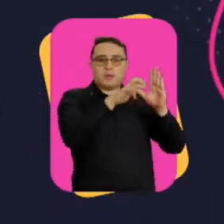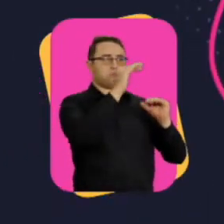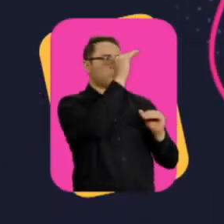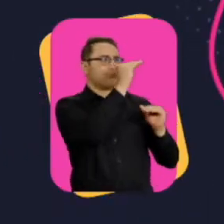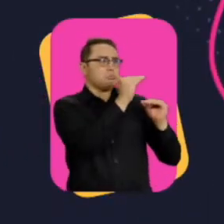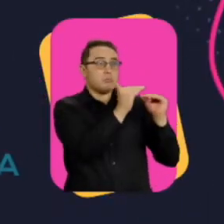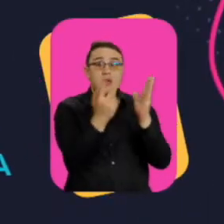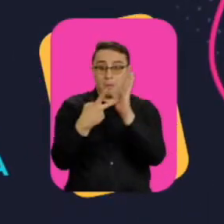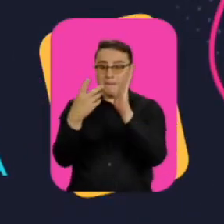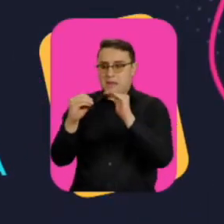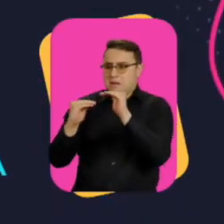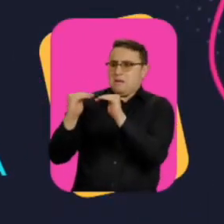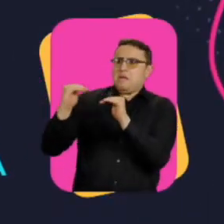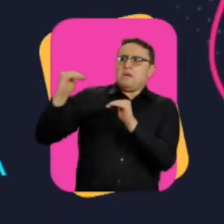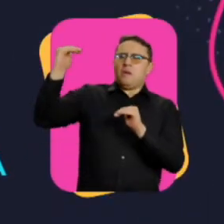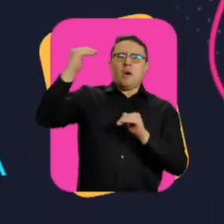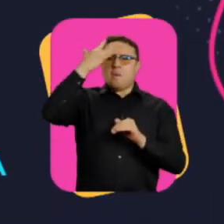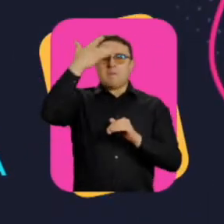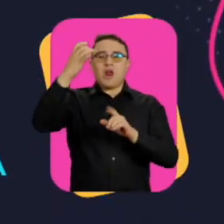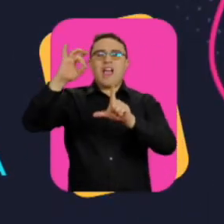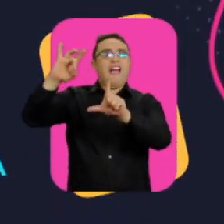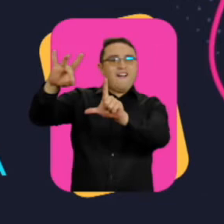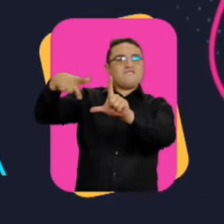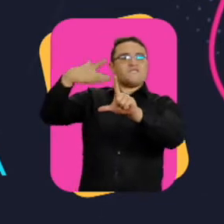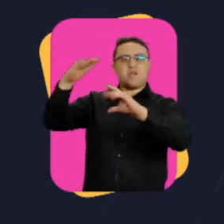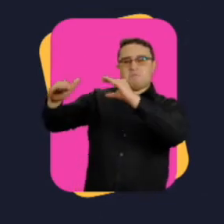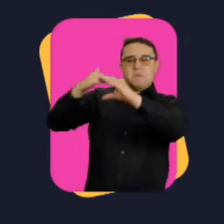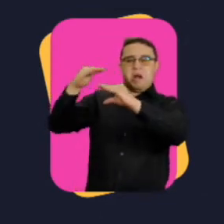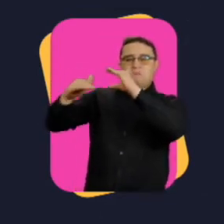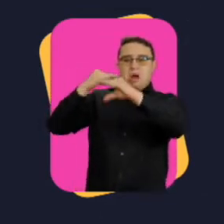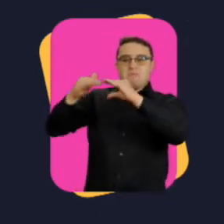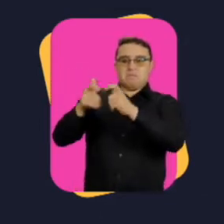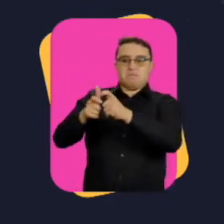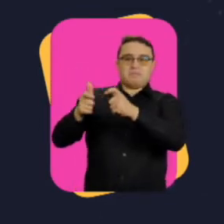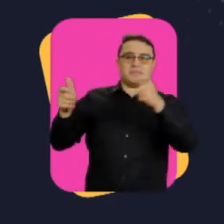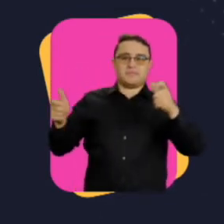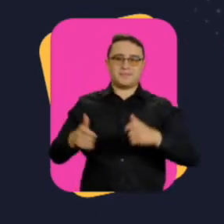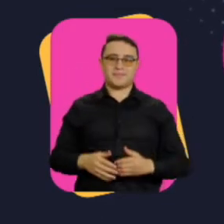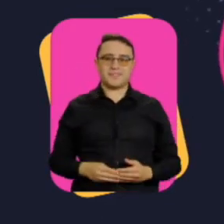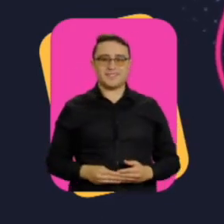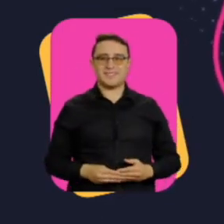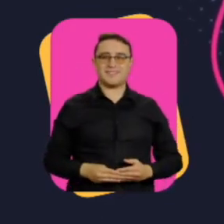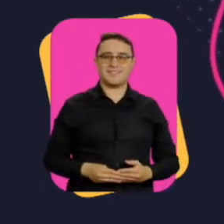a la activación de la ventana virtual de correspondencia.